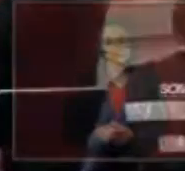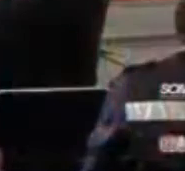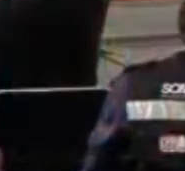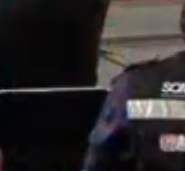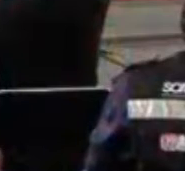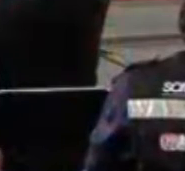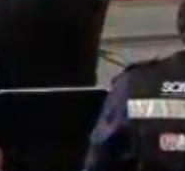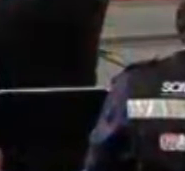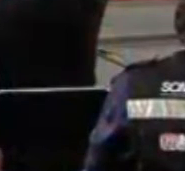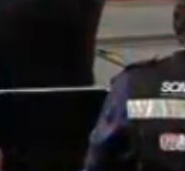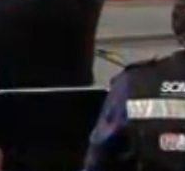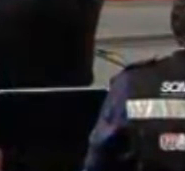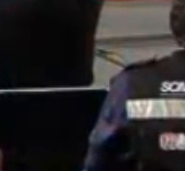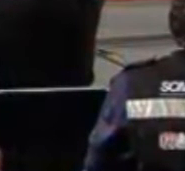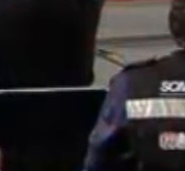multas, recargos,